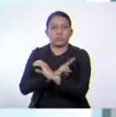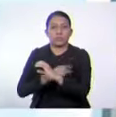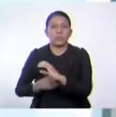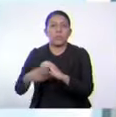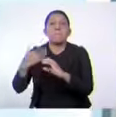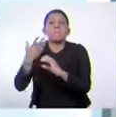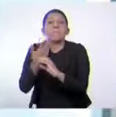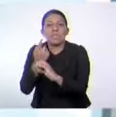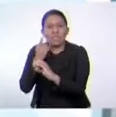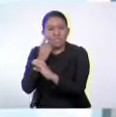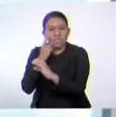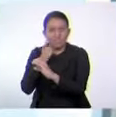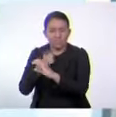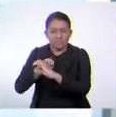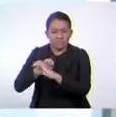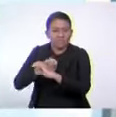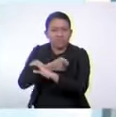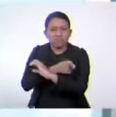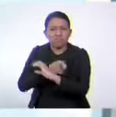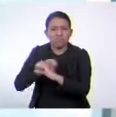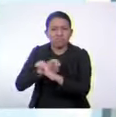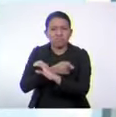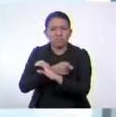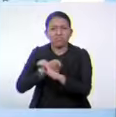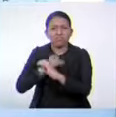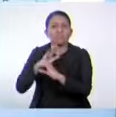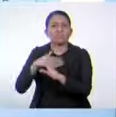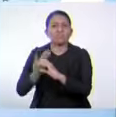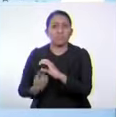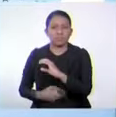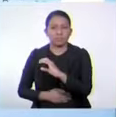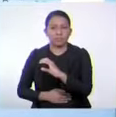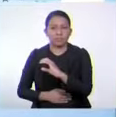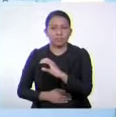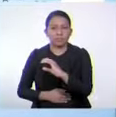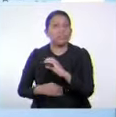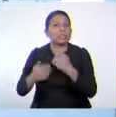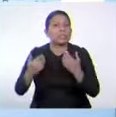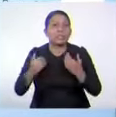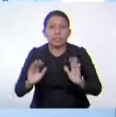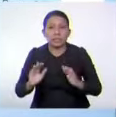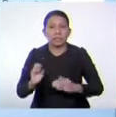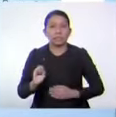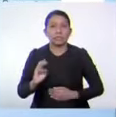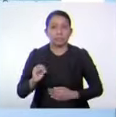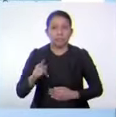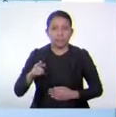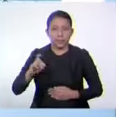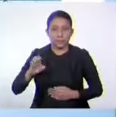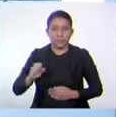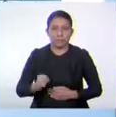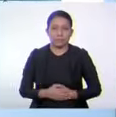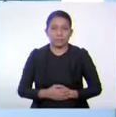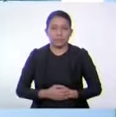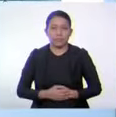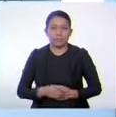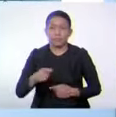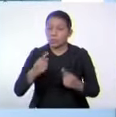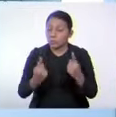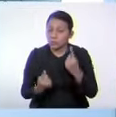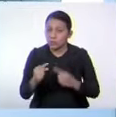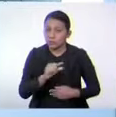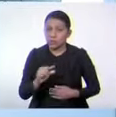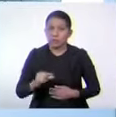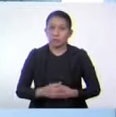estos enlaces, ¿sí?, del carbono son simples. A esos enlaces simples, ¿cómo dijimos que se le